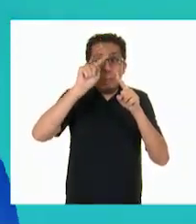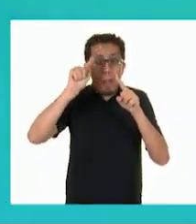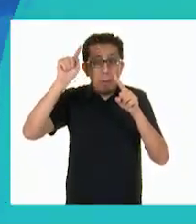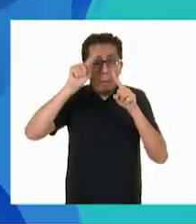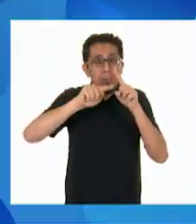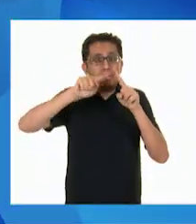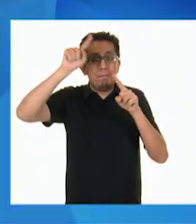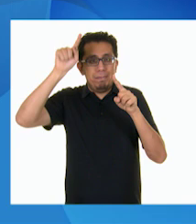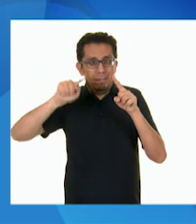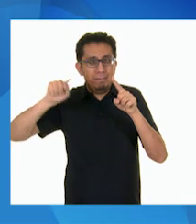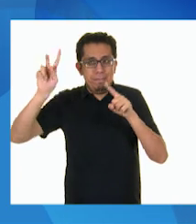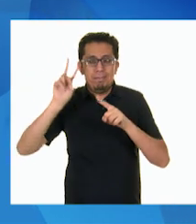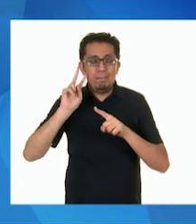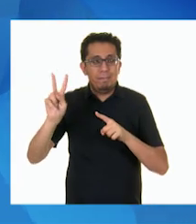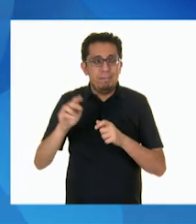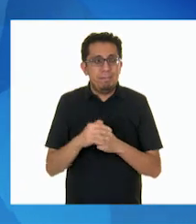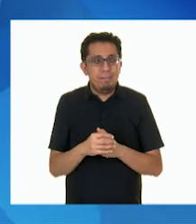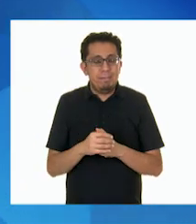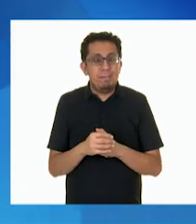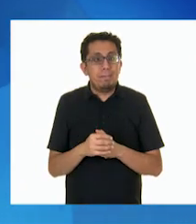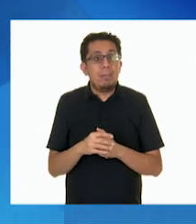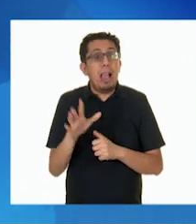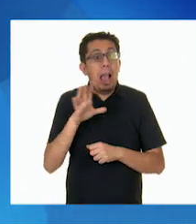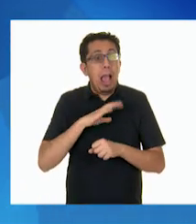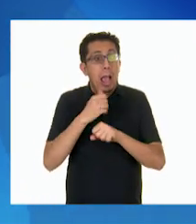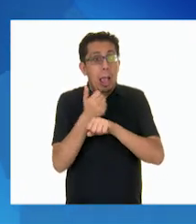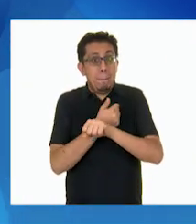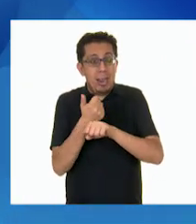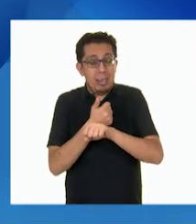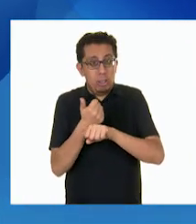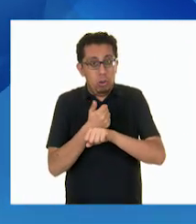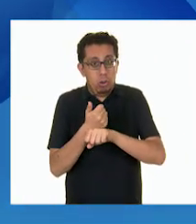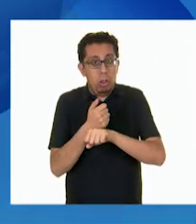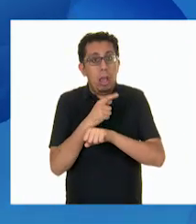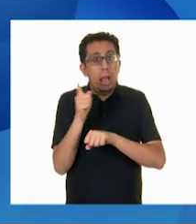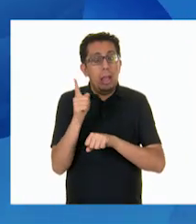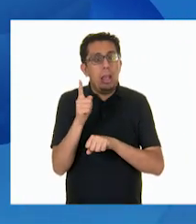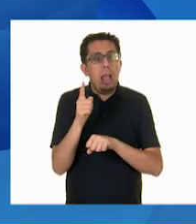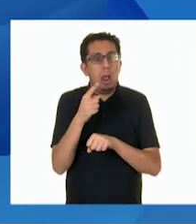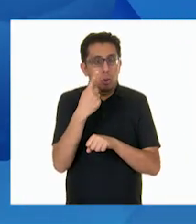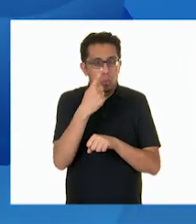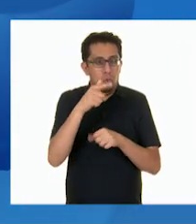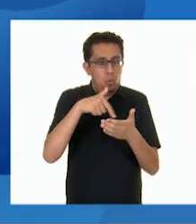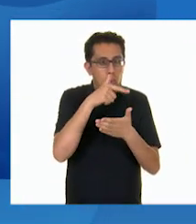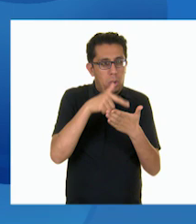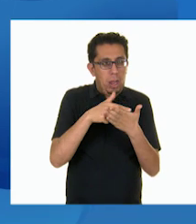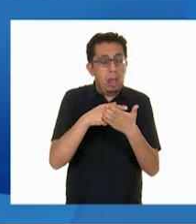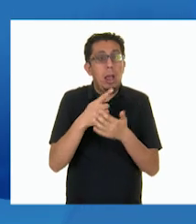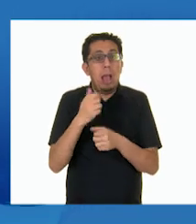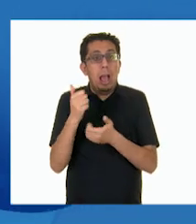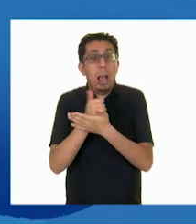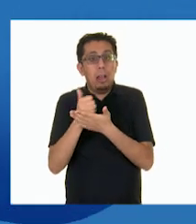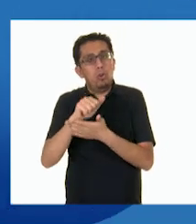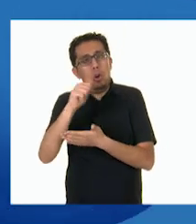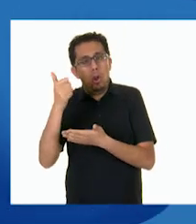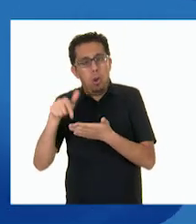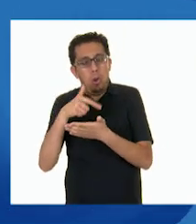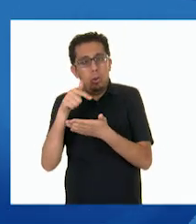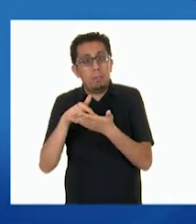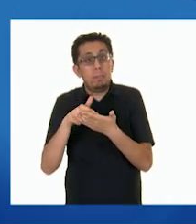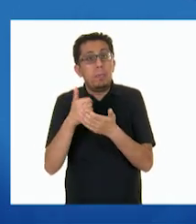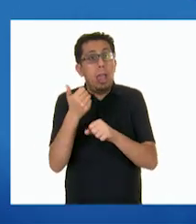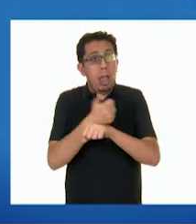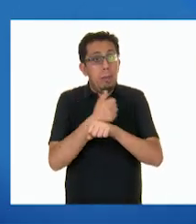de puntos, porque En esta no entendí gráfica nada. tenemos en el amarillo las temperaturas de uno y en azul las temperaturas de otro. Es decir, en amarillo las de San